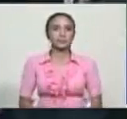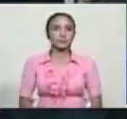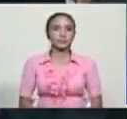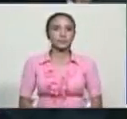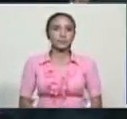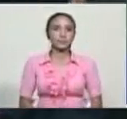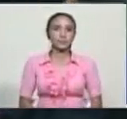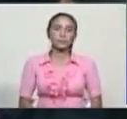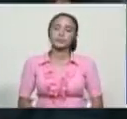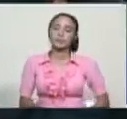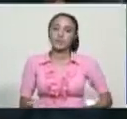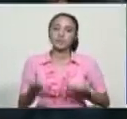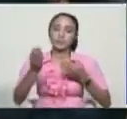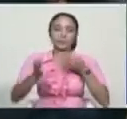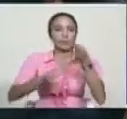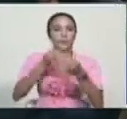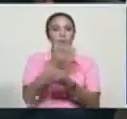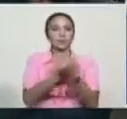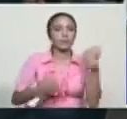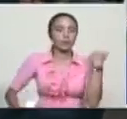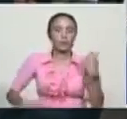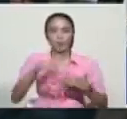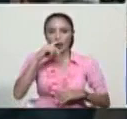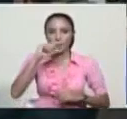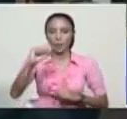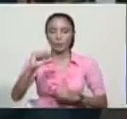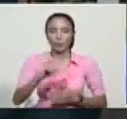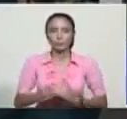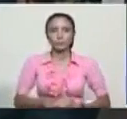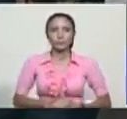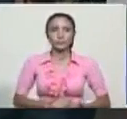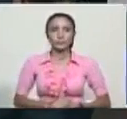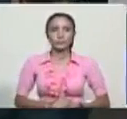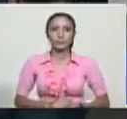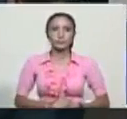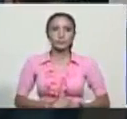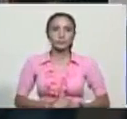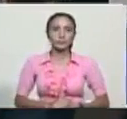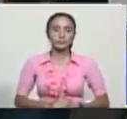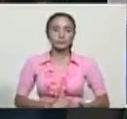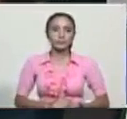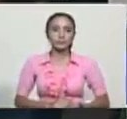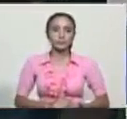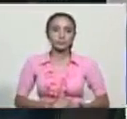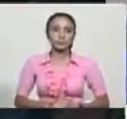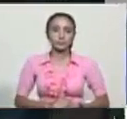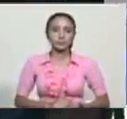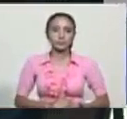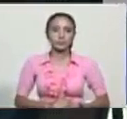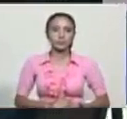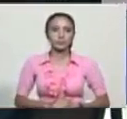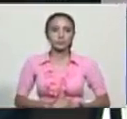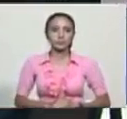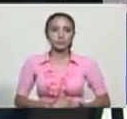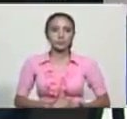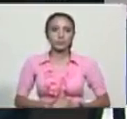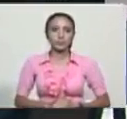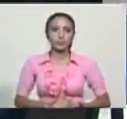Palabras del ciudadano Nicolás Maduro Moros, presidente constitucional de la República Bolivariana de